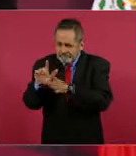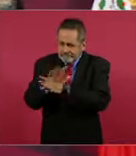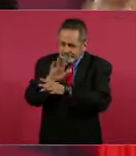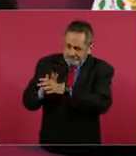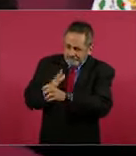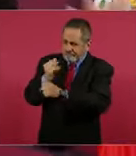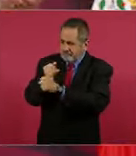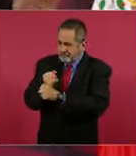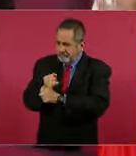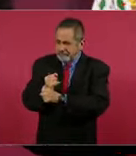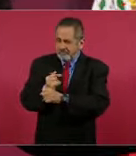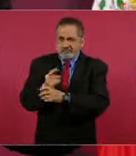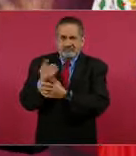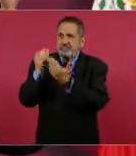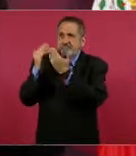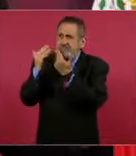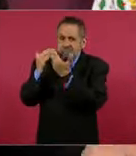como las que llevó